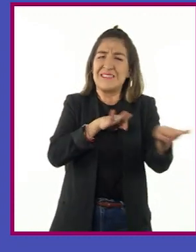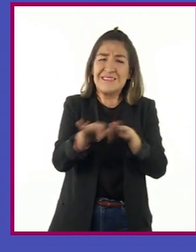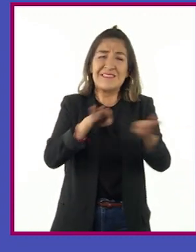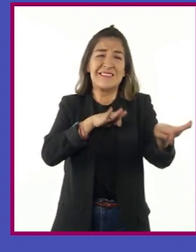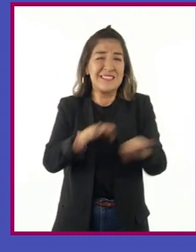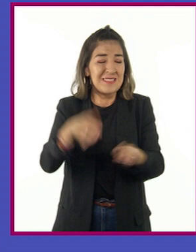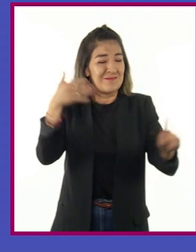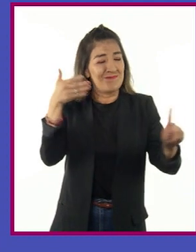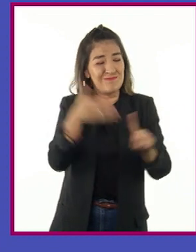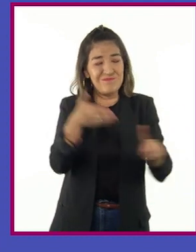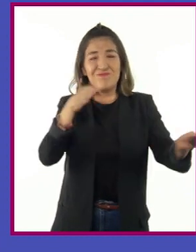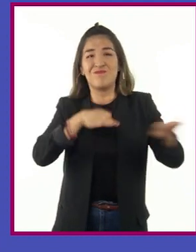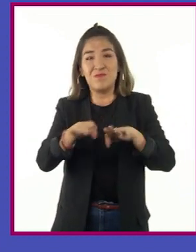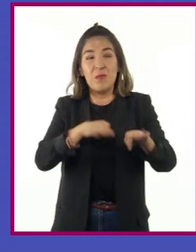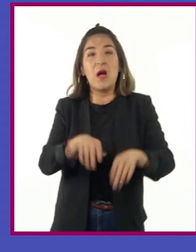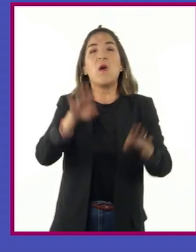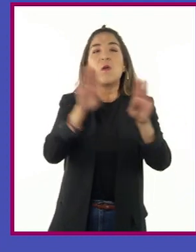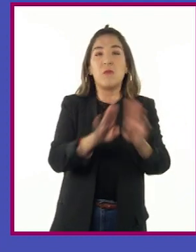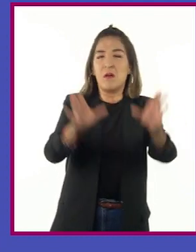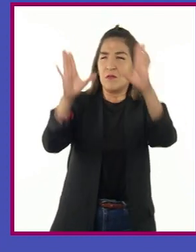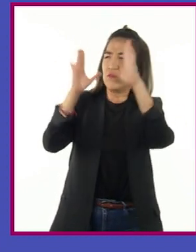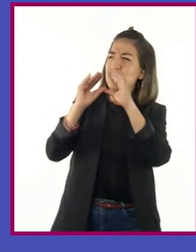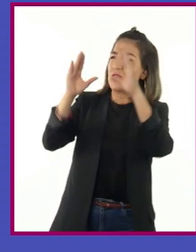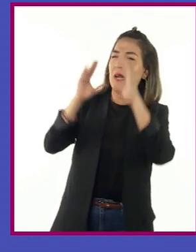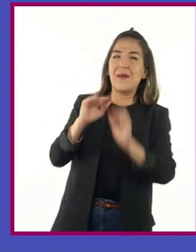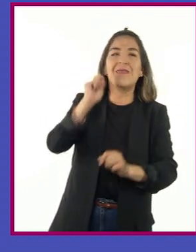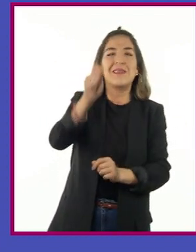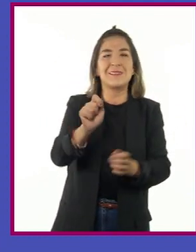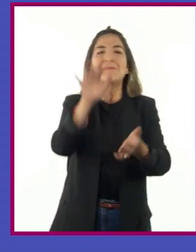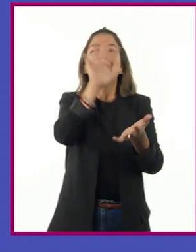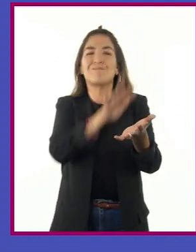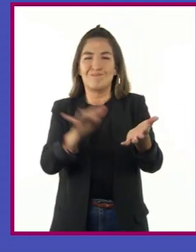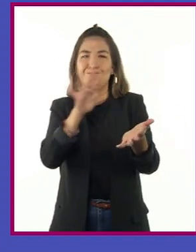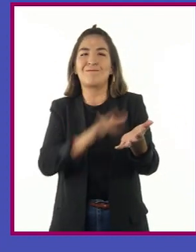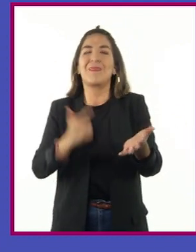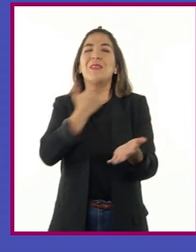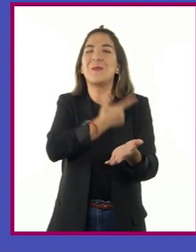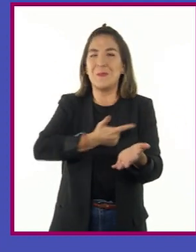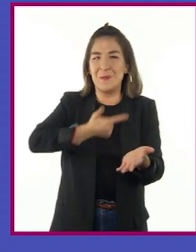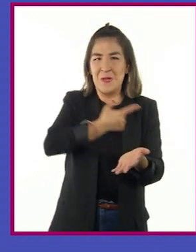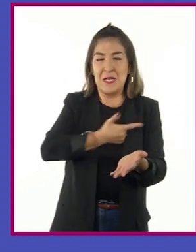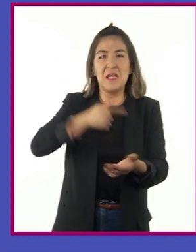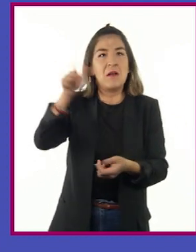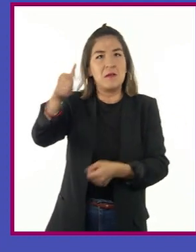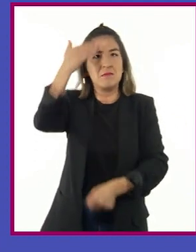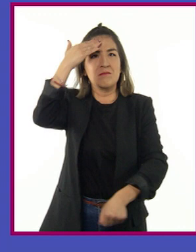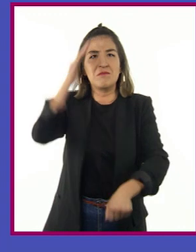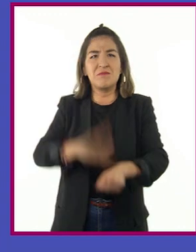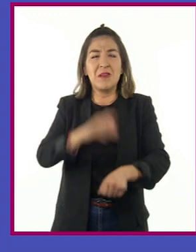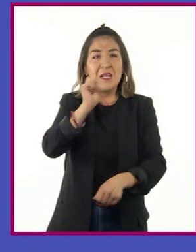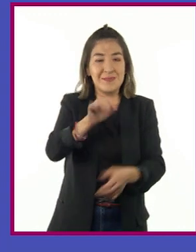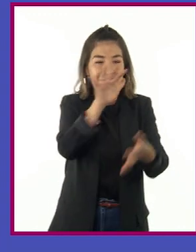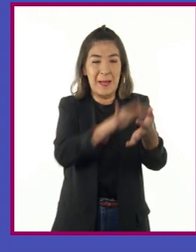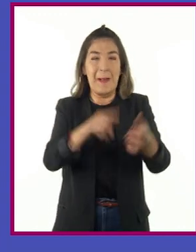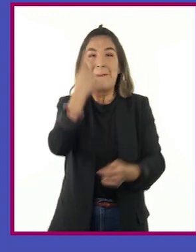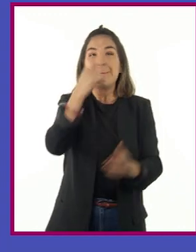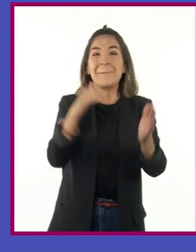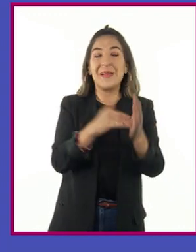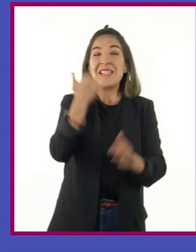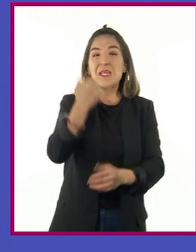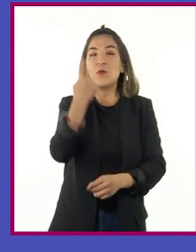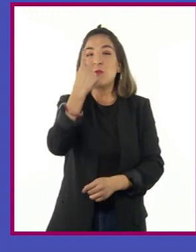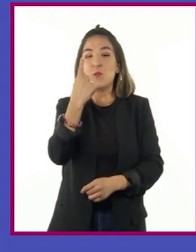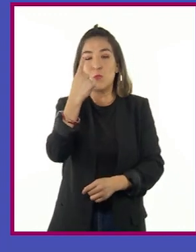y sin embargo infundió en mí el gusto por la literatura. Se sabía de memoria Las 1001 noches,